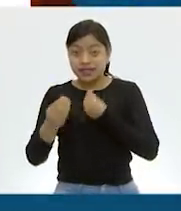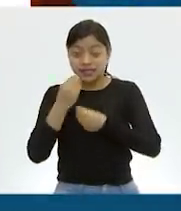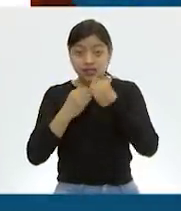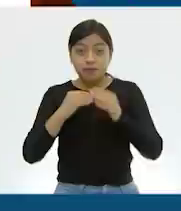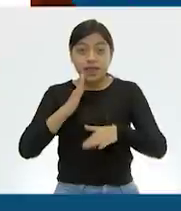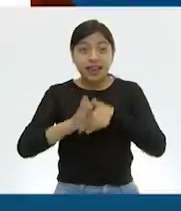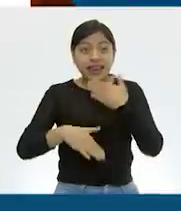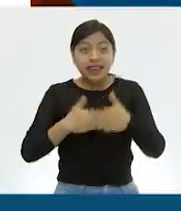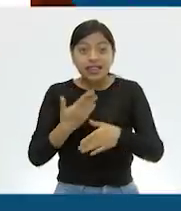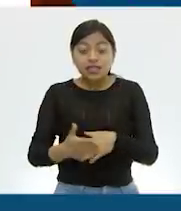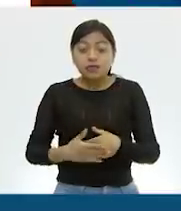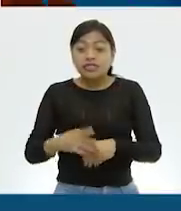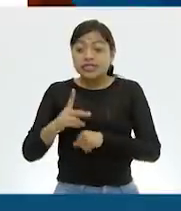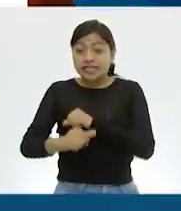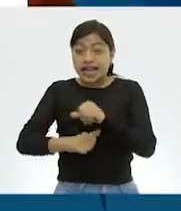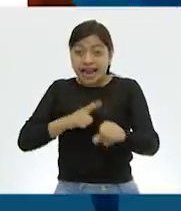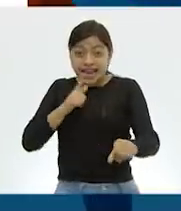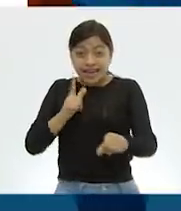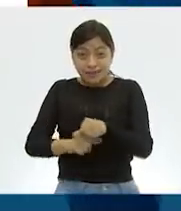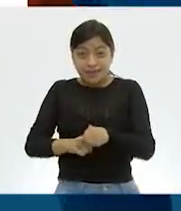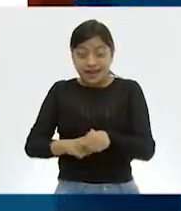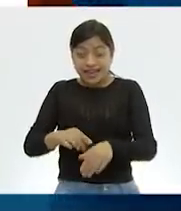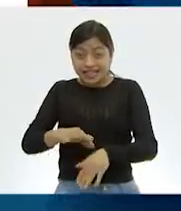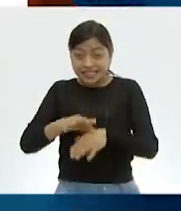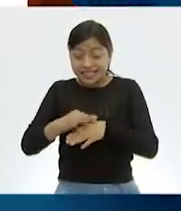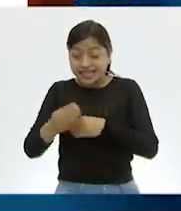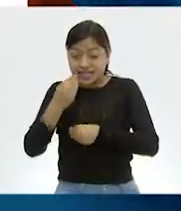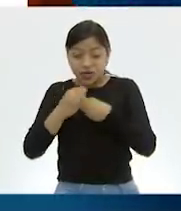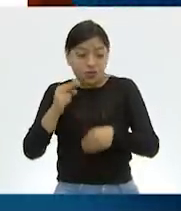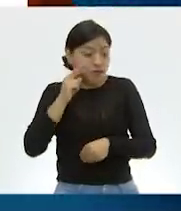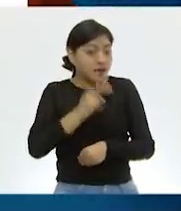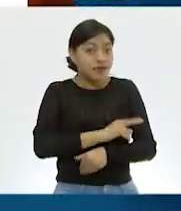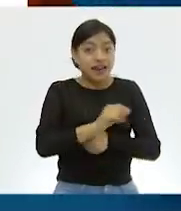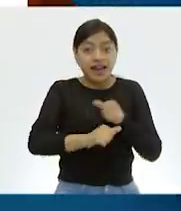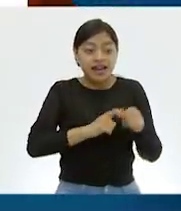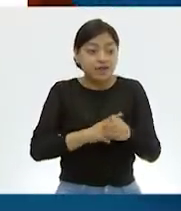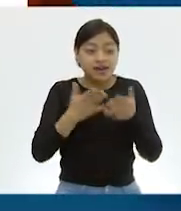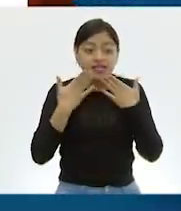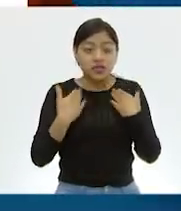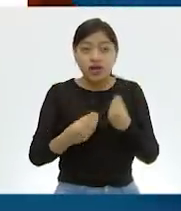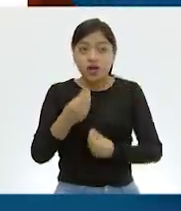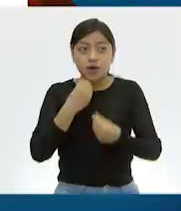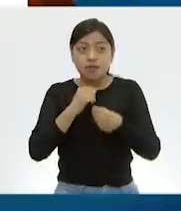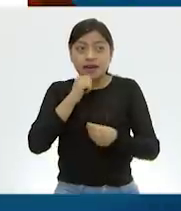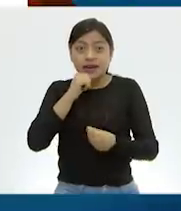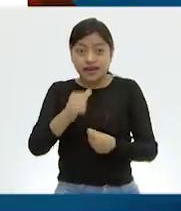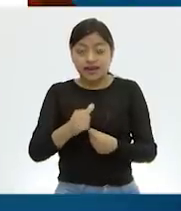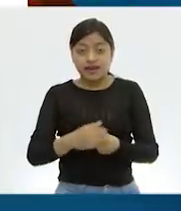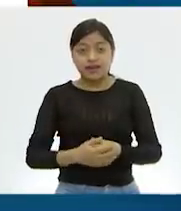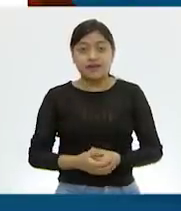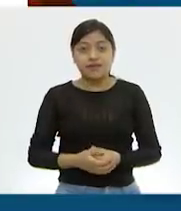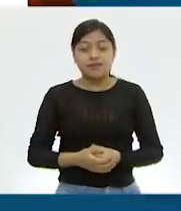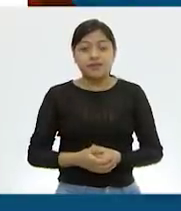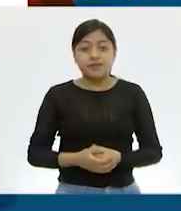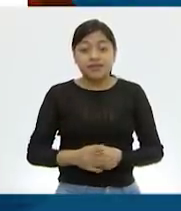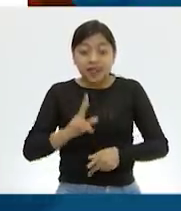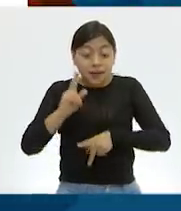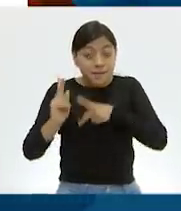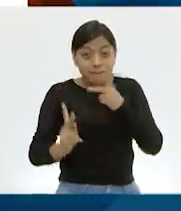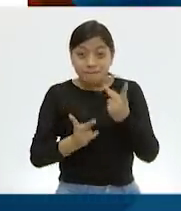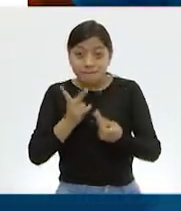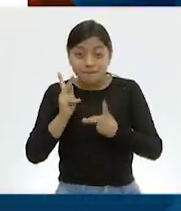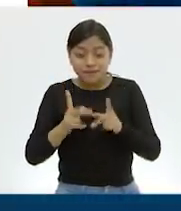tampoco tendrían que comer. Si quitamos a los herbívoros, ya no habrá quien se coma las plantas. Las